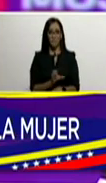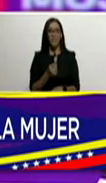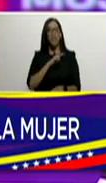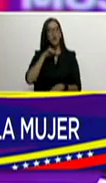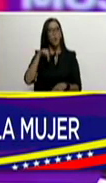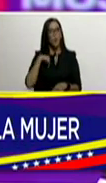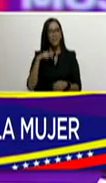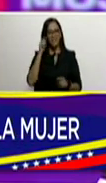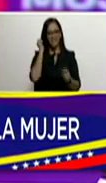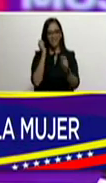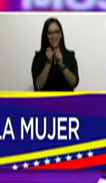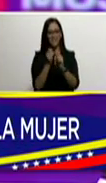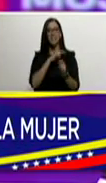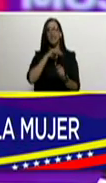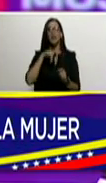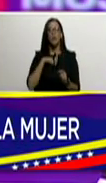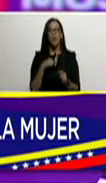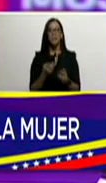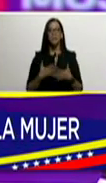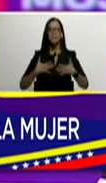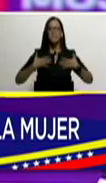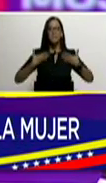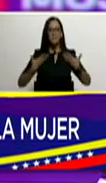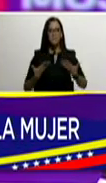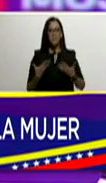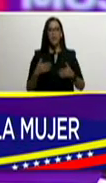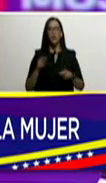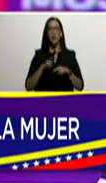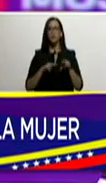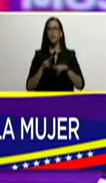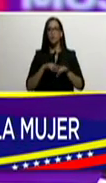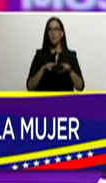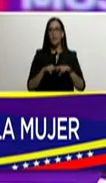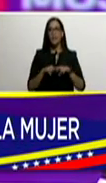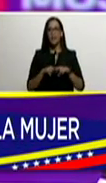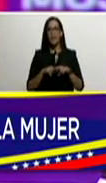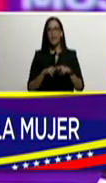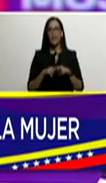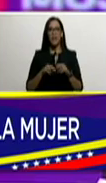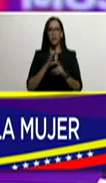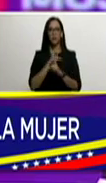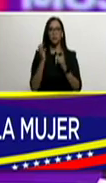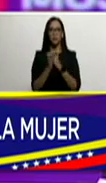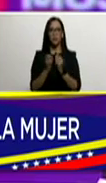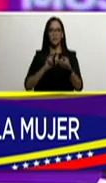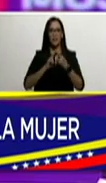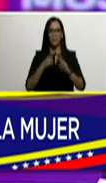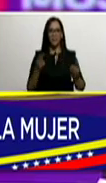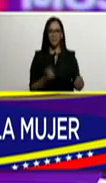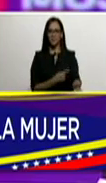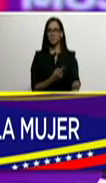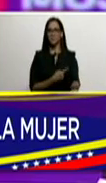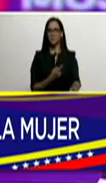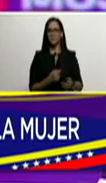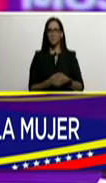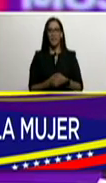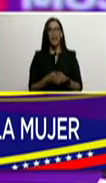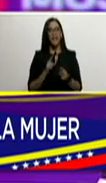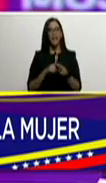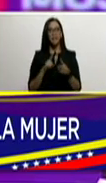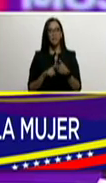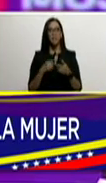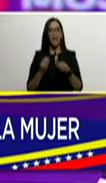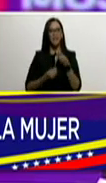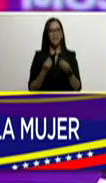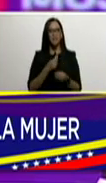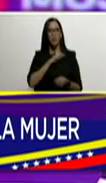nuestra esperanza y nuestra inspiración. Construir la cultura de la paz, hermanas y hermanos, es entonces